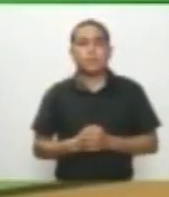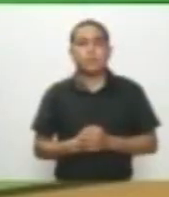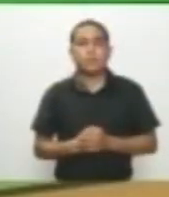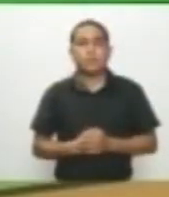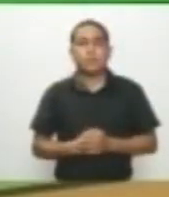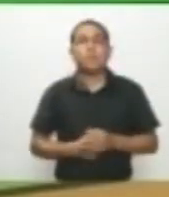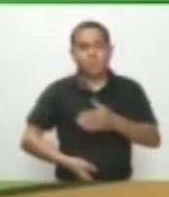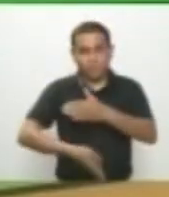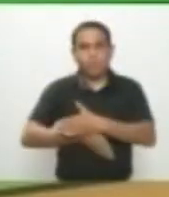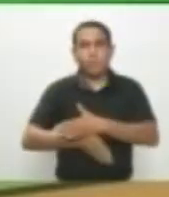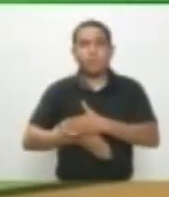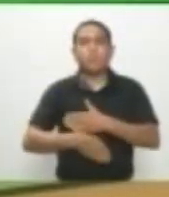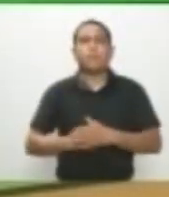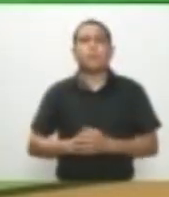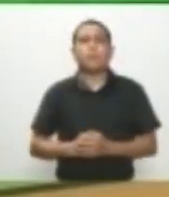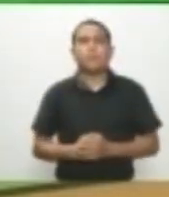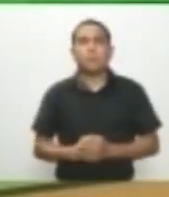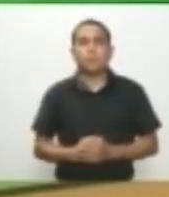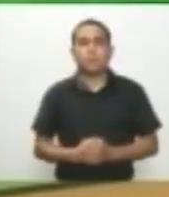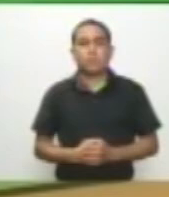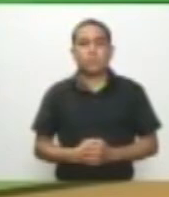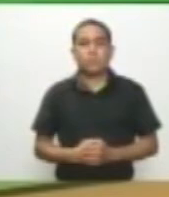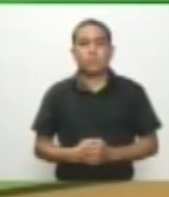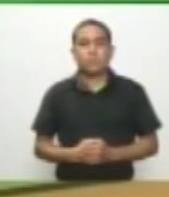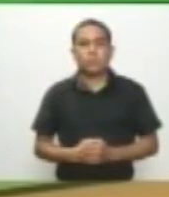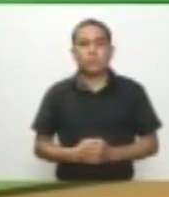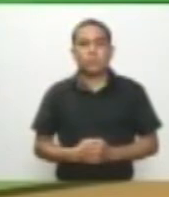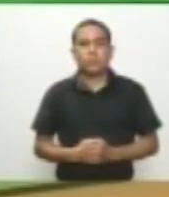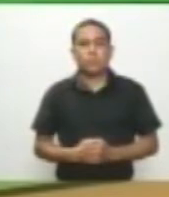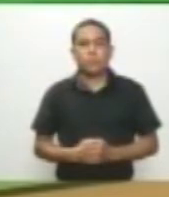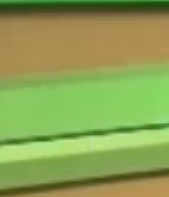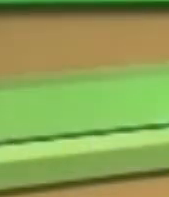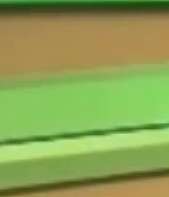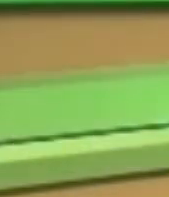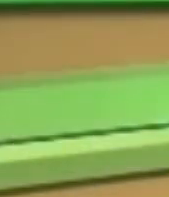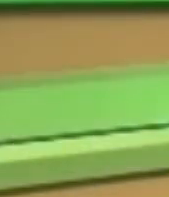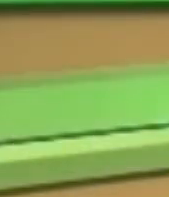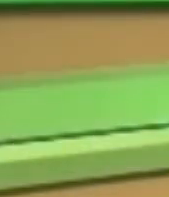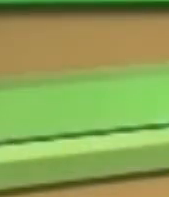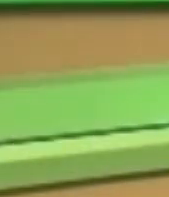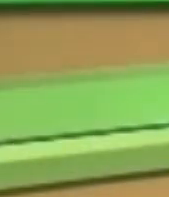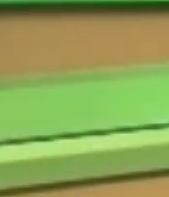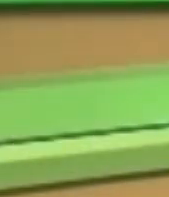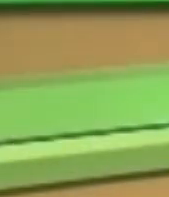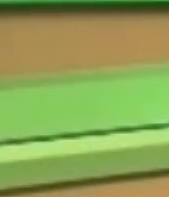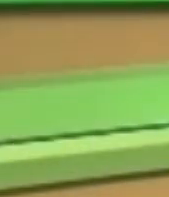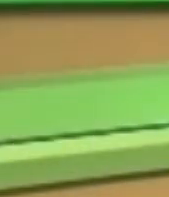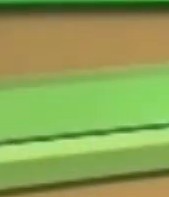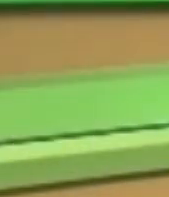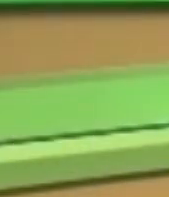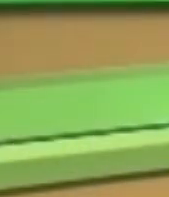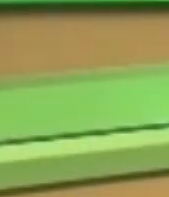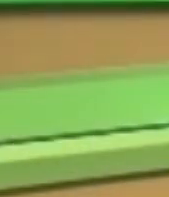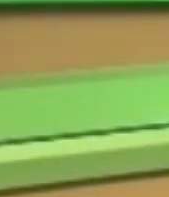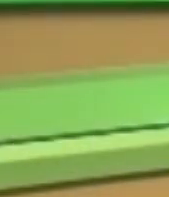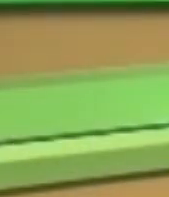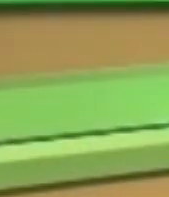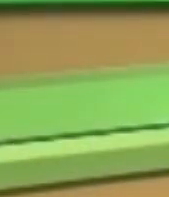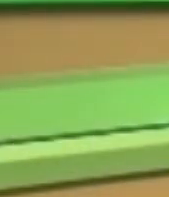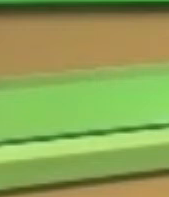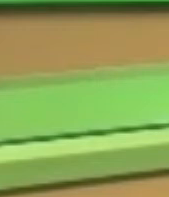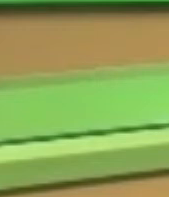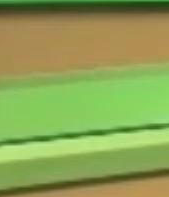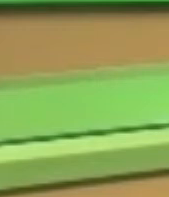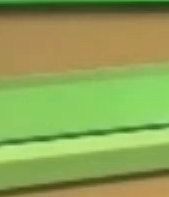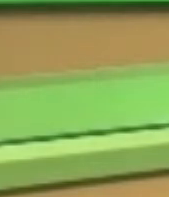Seguimos con información comercial y no me canso de decirte, barranquillero, que debes estar en la jugada. Paga predial y sin falta.